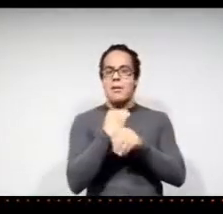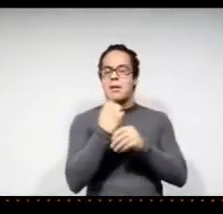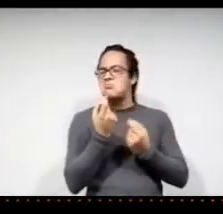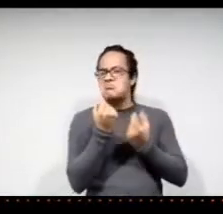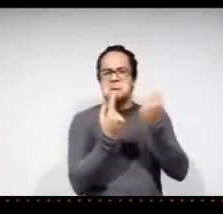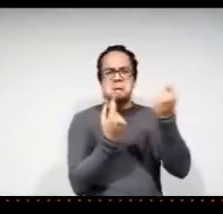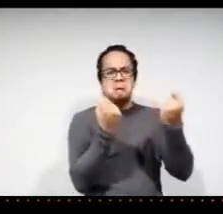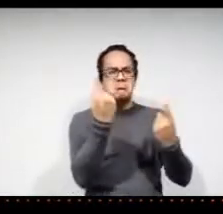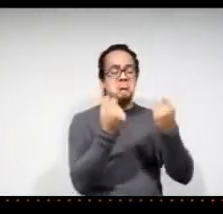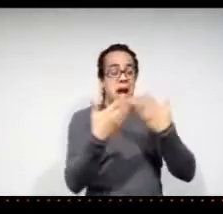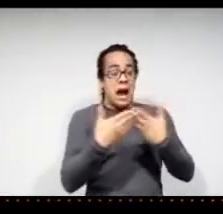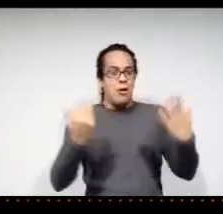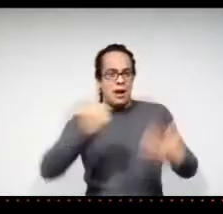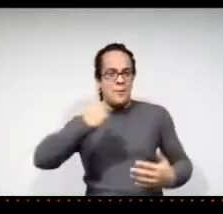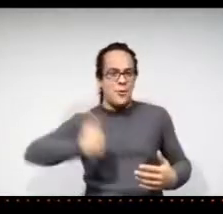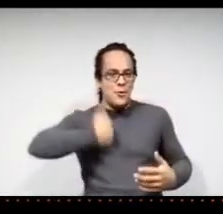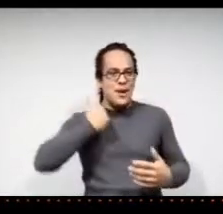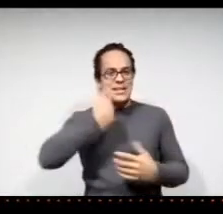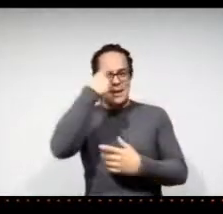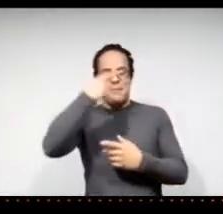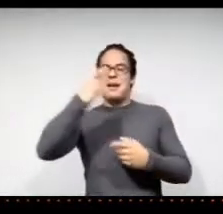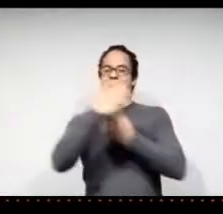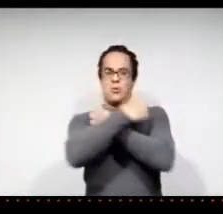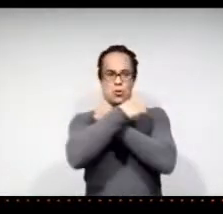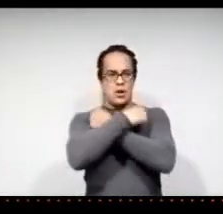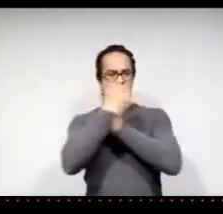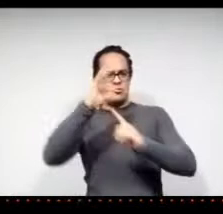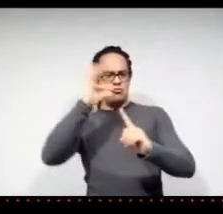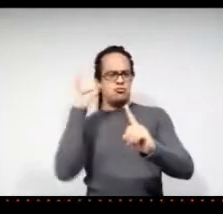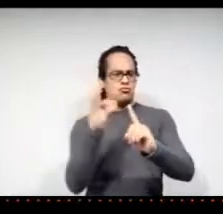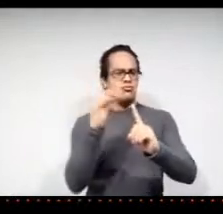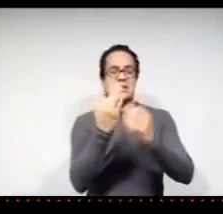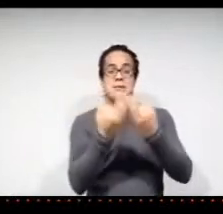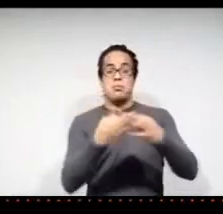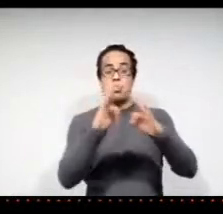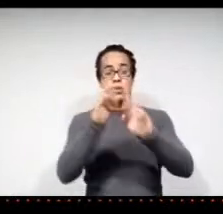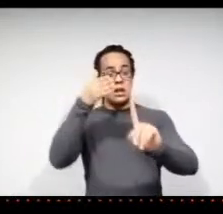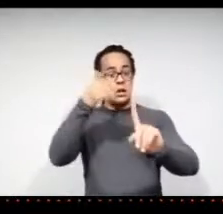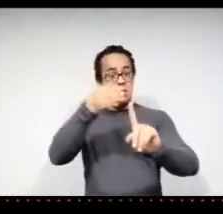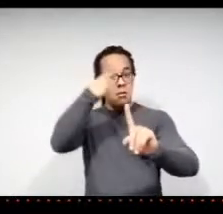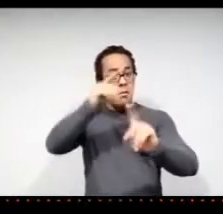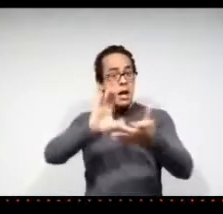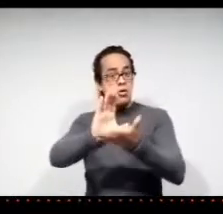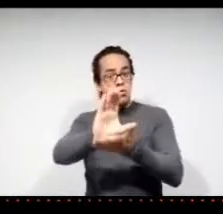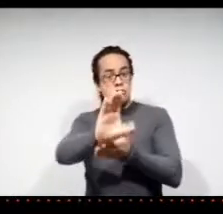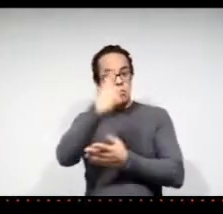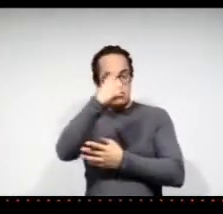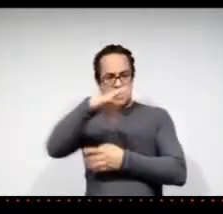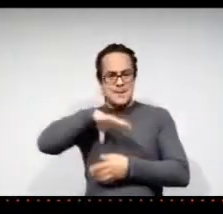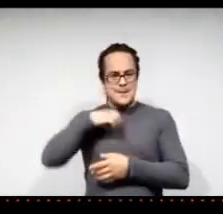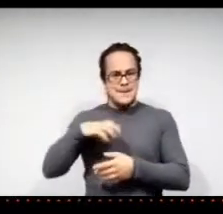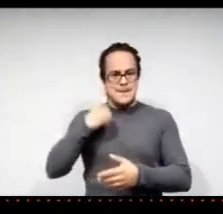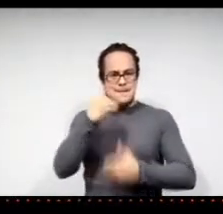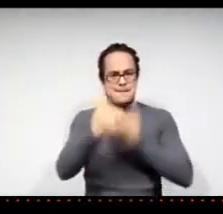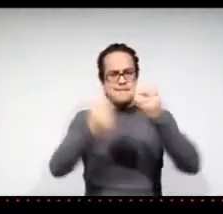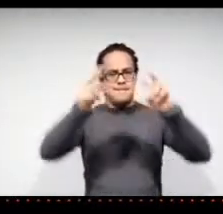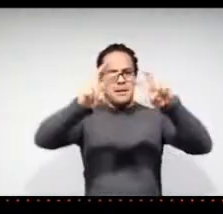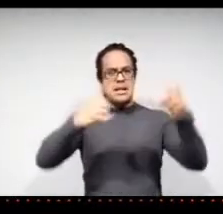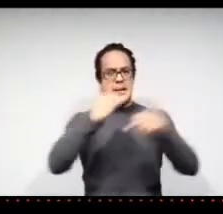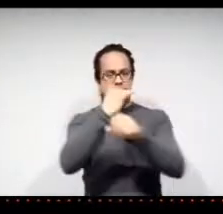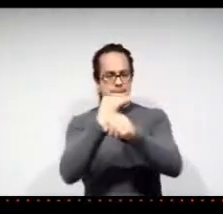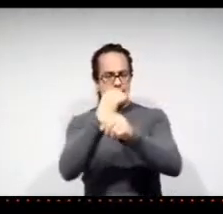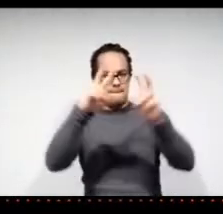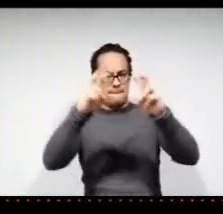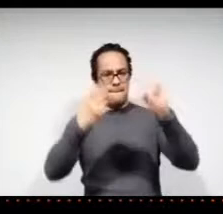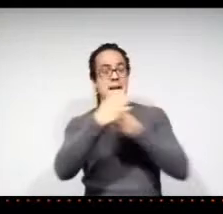dorada para poner la educación otra vez en el centro, para meterle recursos y ganas a la investigación en educación que